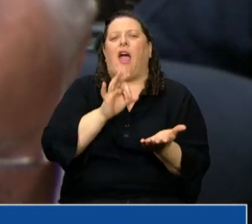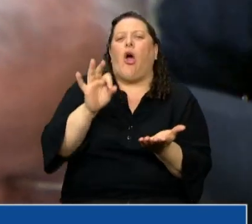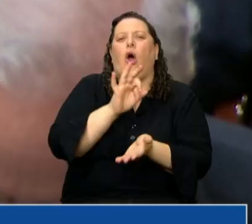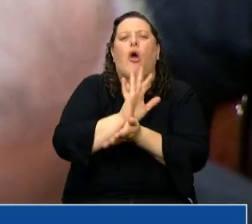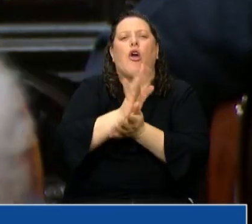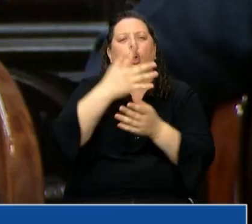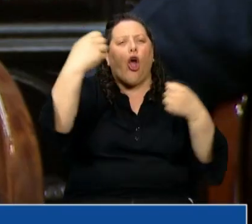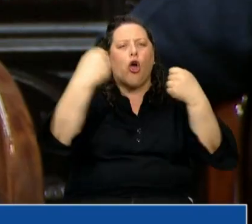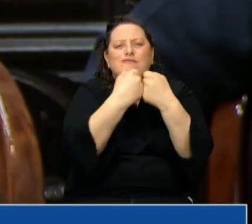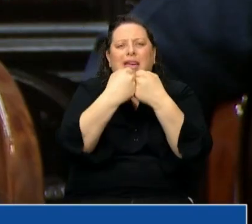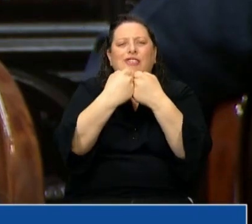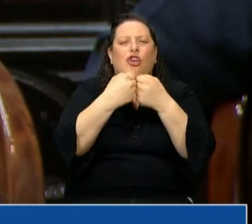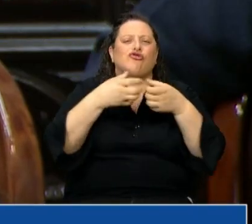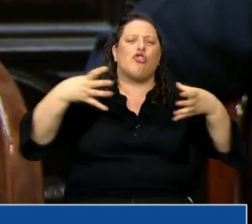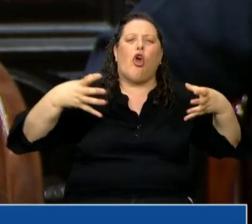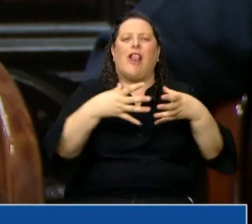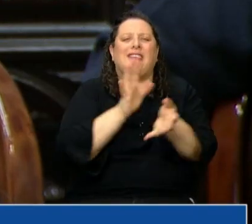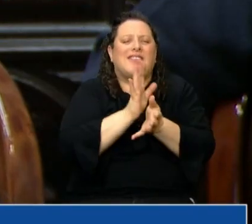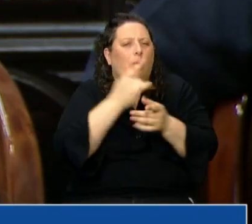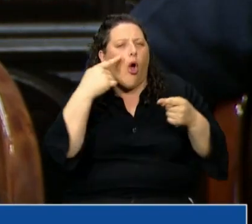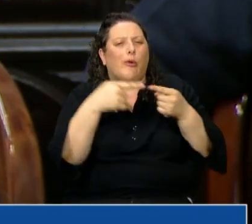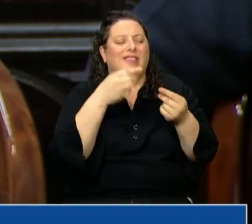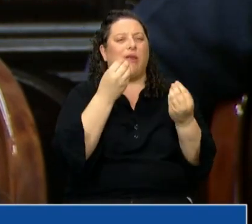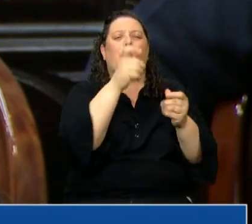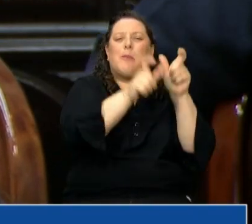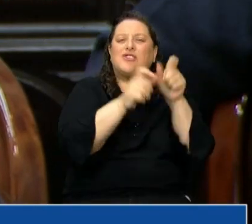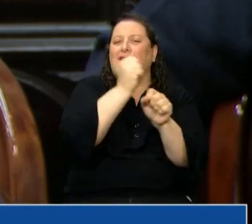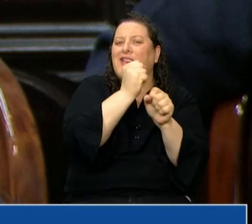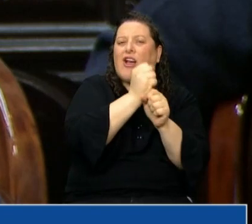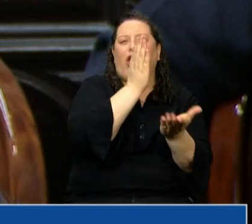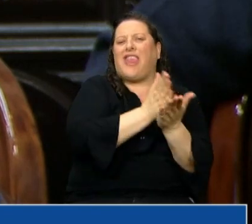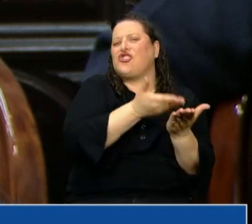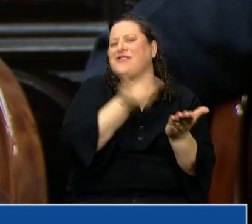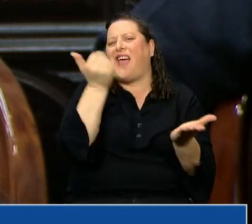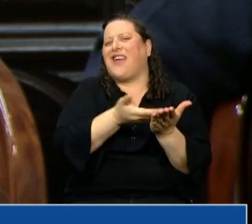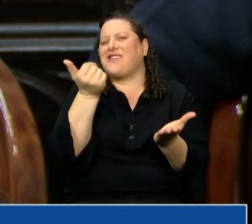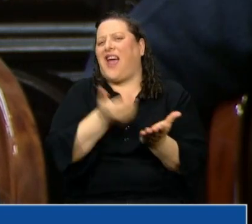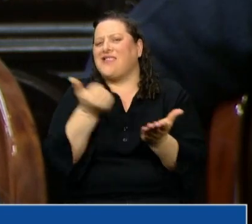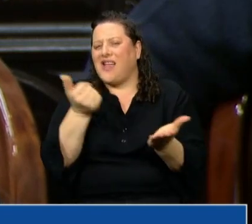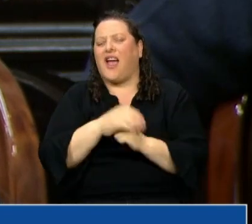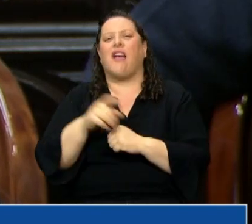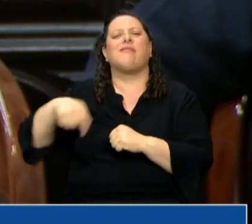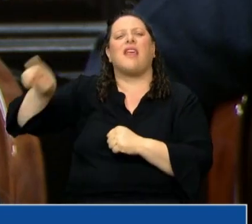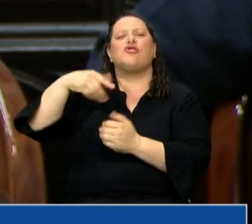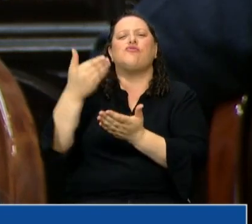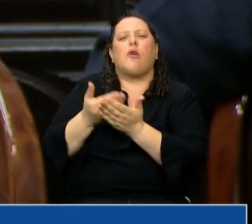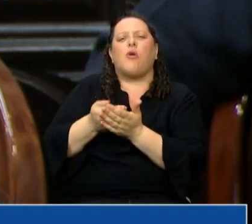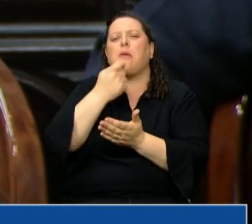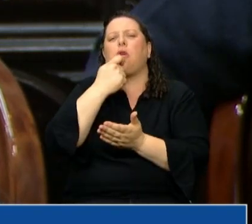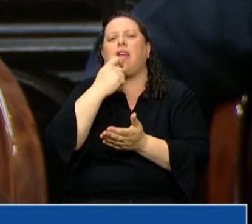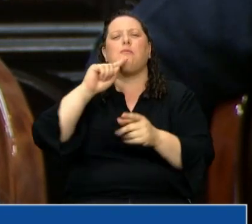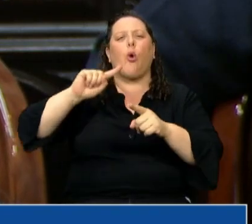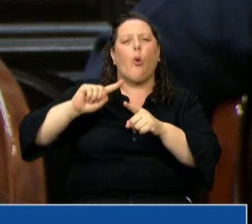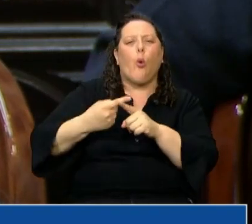convenios colectivos, que es que los trabajadores se queden sin derecho, los que proponen terminar con el derecho de huelga, los